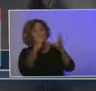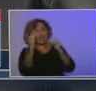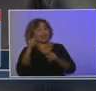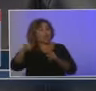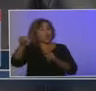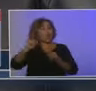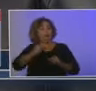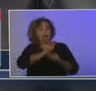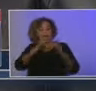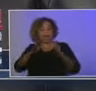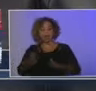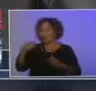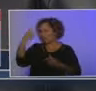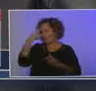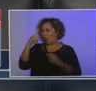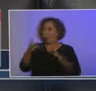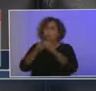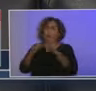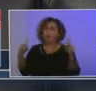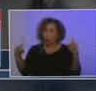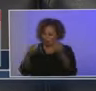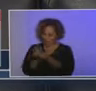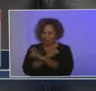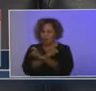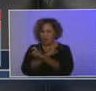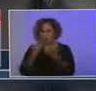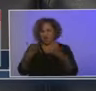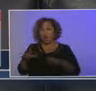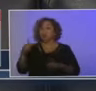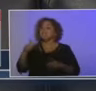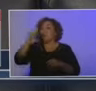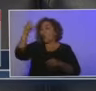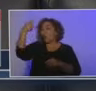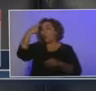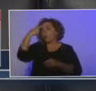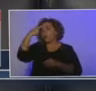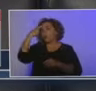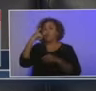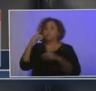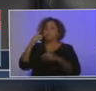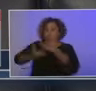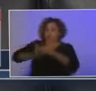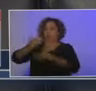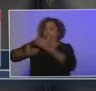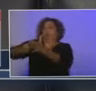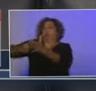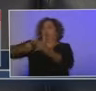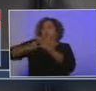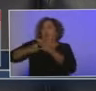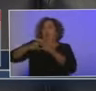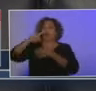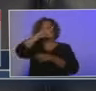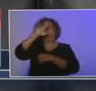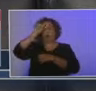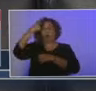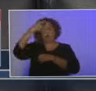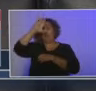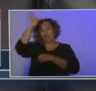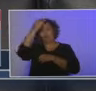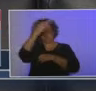yo creo que el problema es un problema complejo, un problema de burocracia y de requisitos grandes que ha impuesto el gobierno federal,